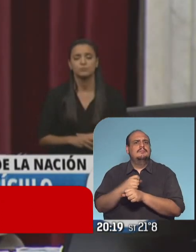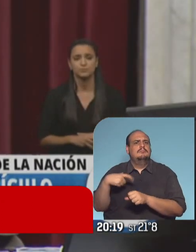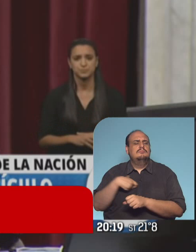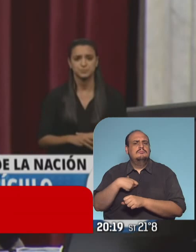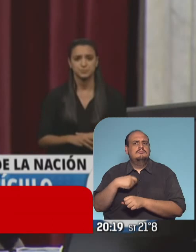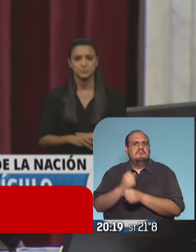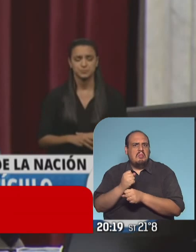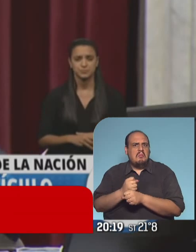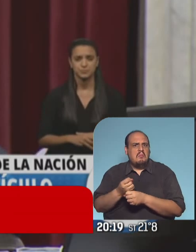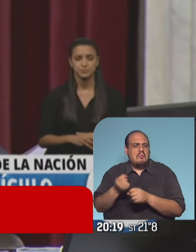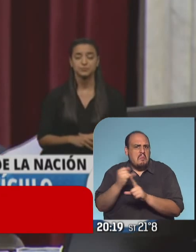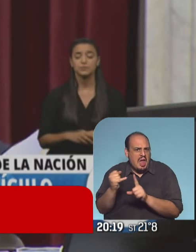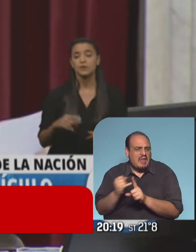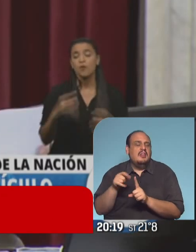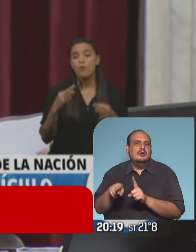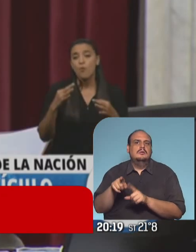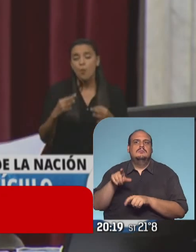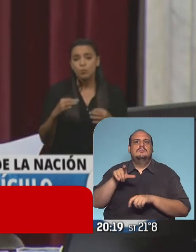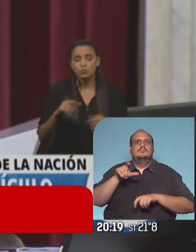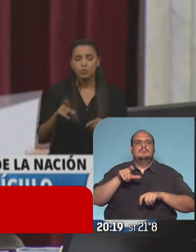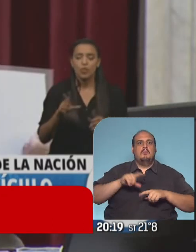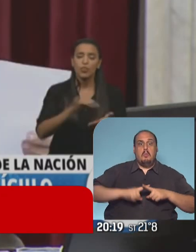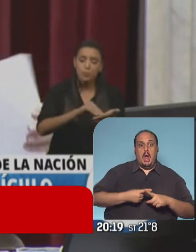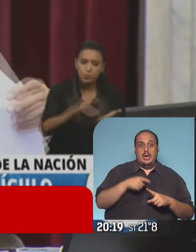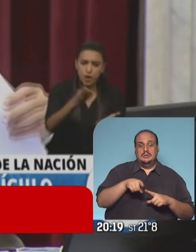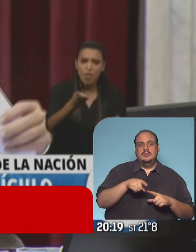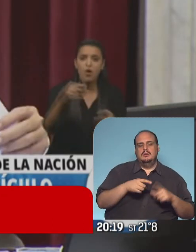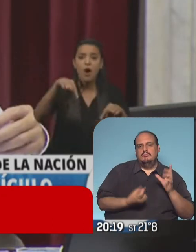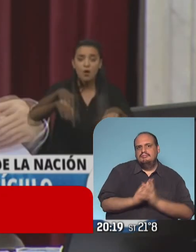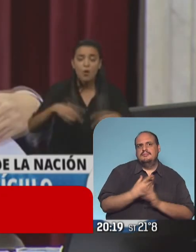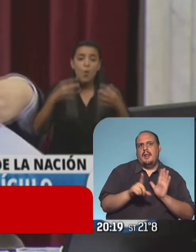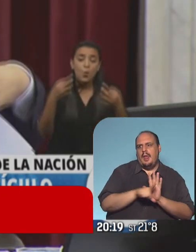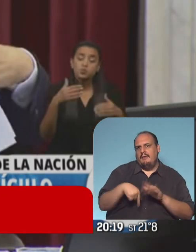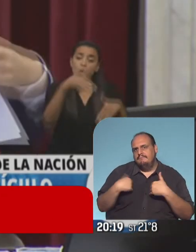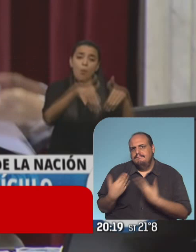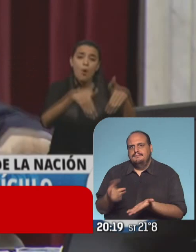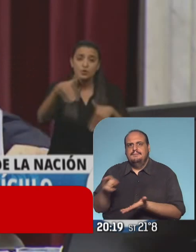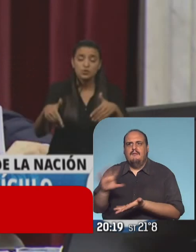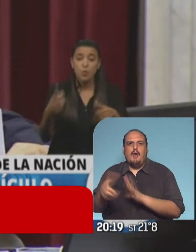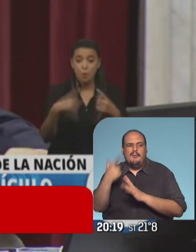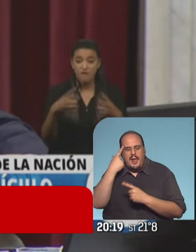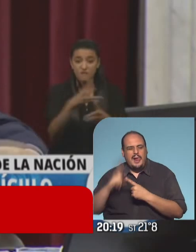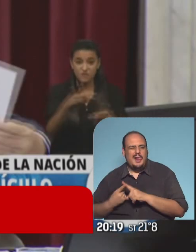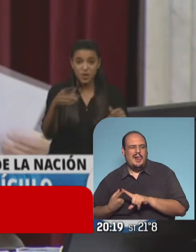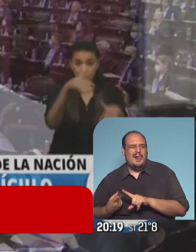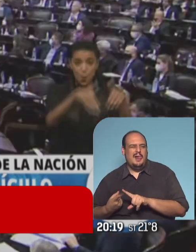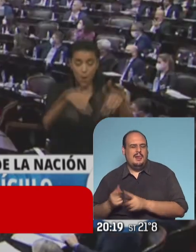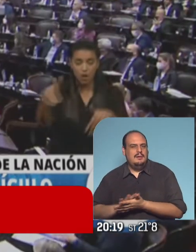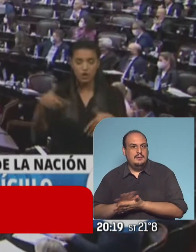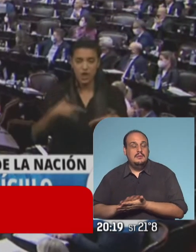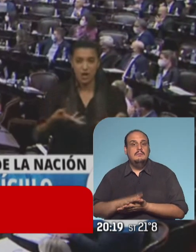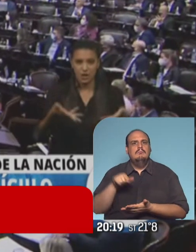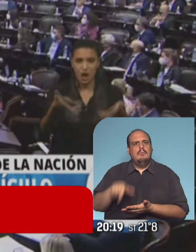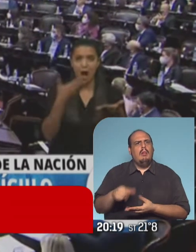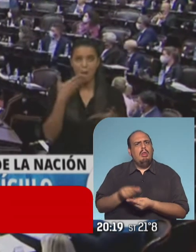empieza a establecer algunas políticas para algún tipo de reconciliación. Termina diluyéndose, decía, porque en el